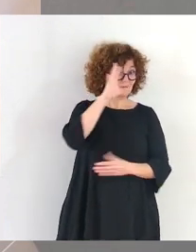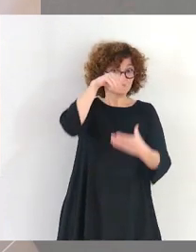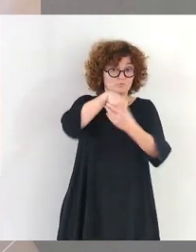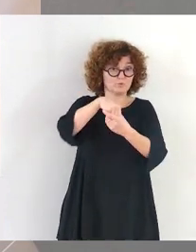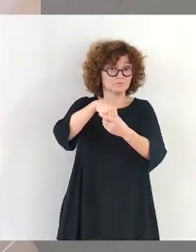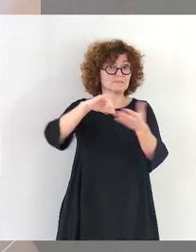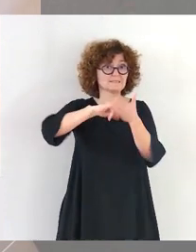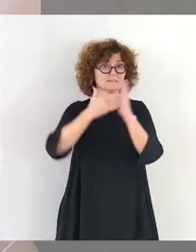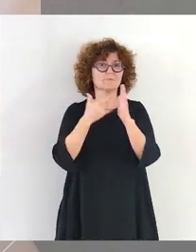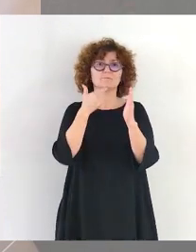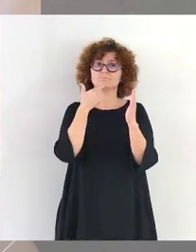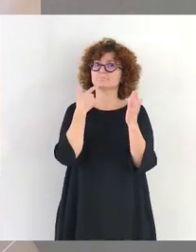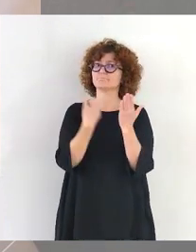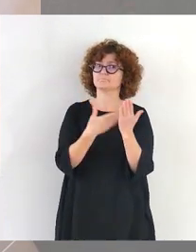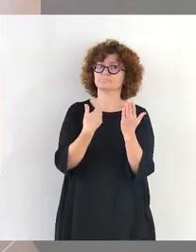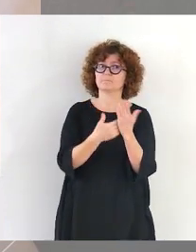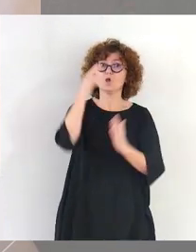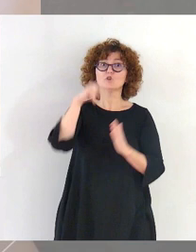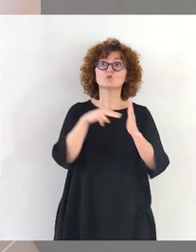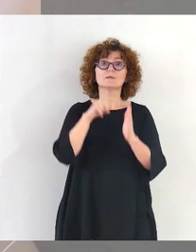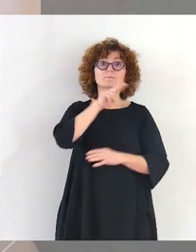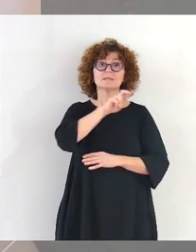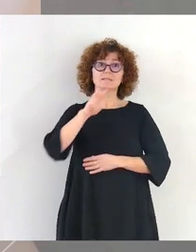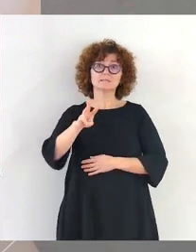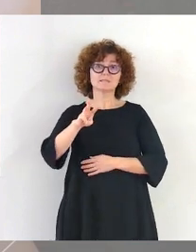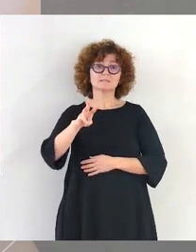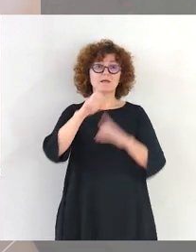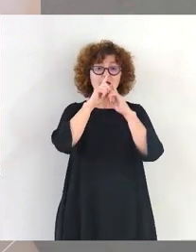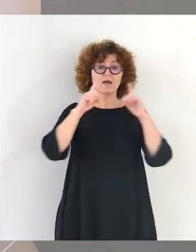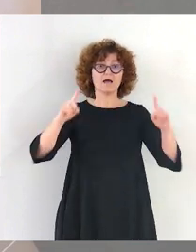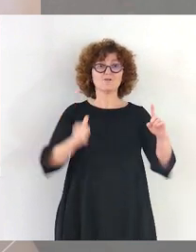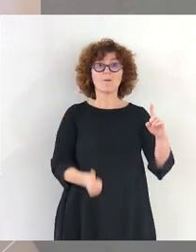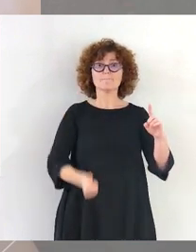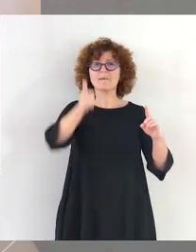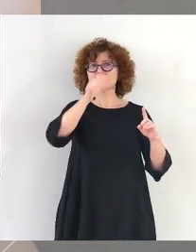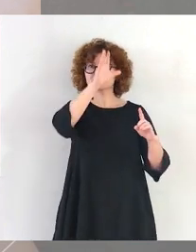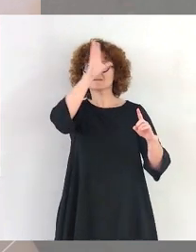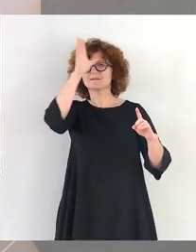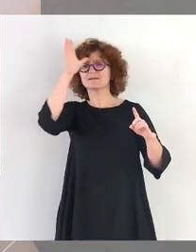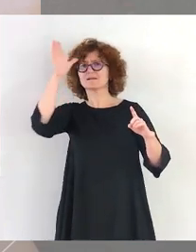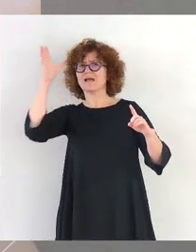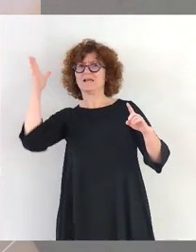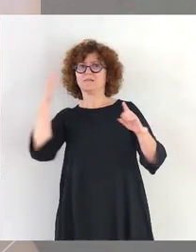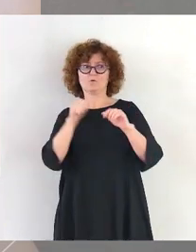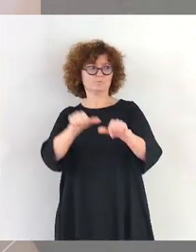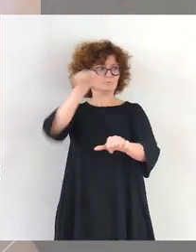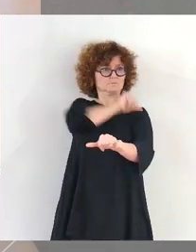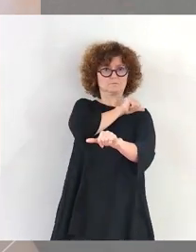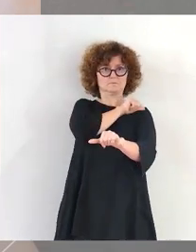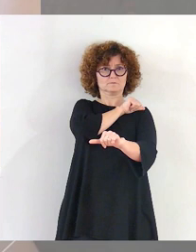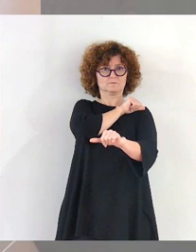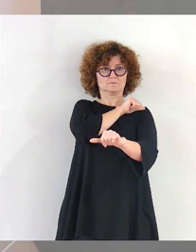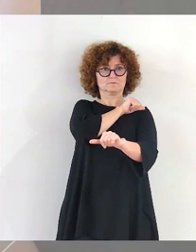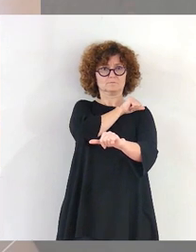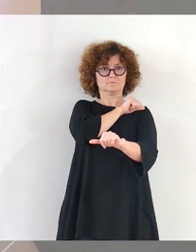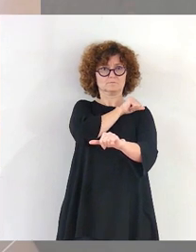casi con total seguridad que 2023 será el año más cálido vivido por la humanidad desde que contamos